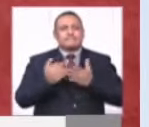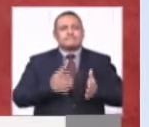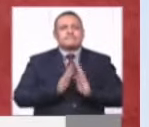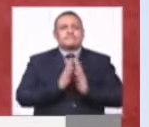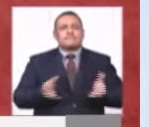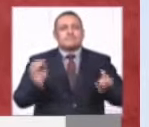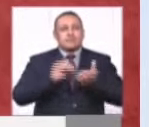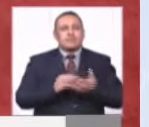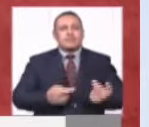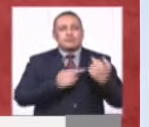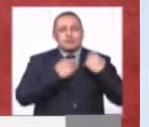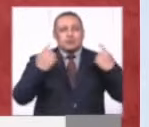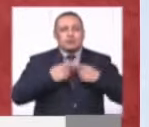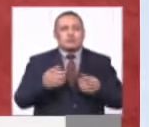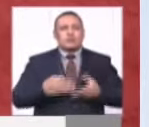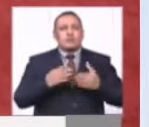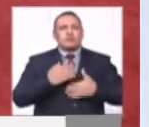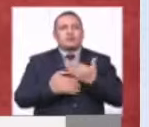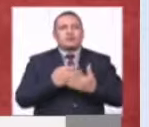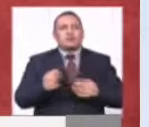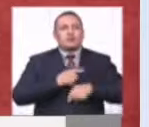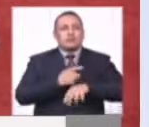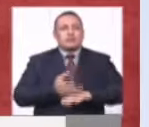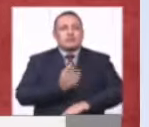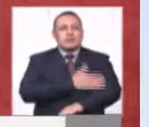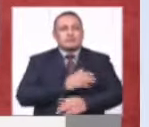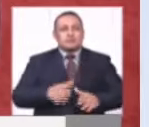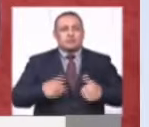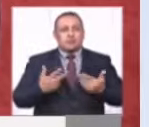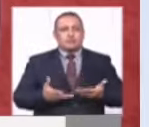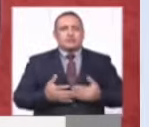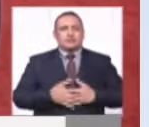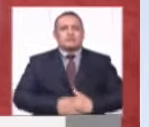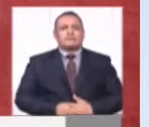pidiendo facultades para poder hacer esto lo más antes posible.